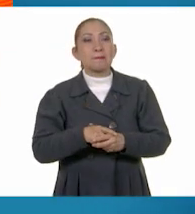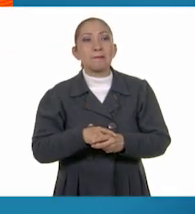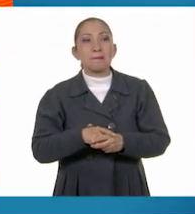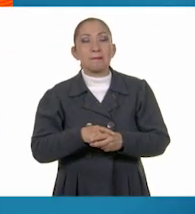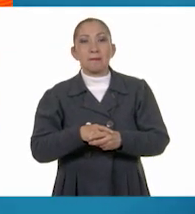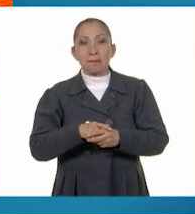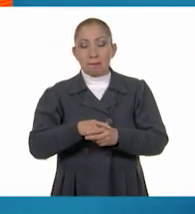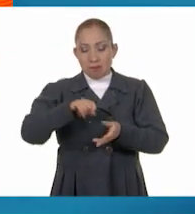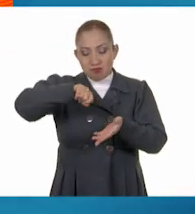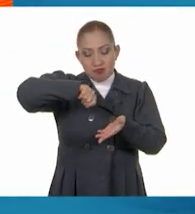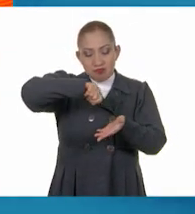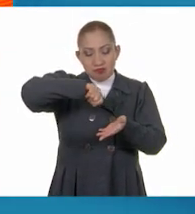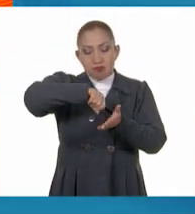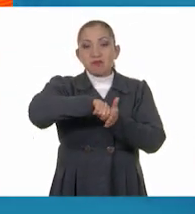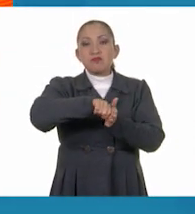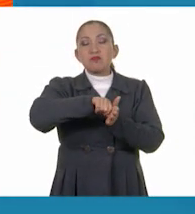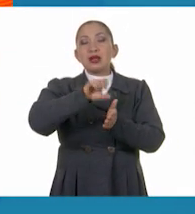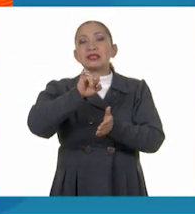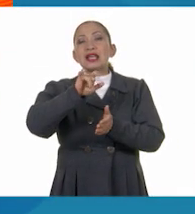silicón frío,